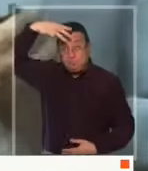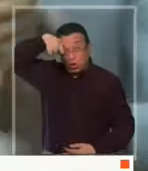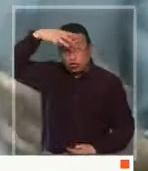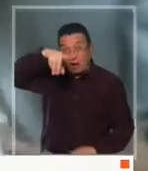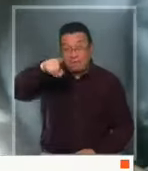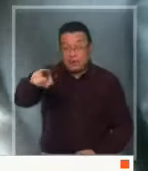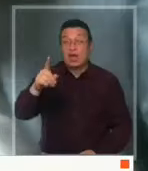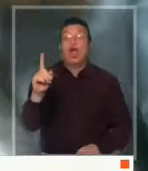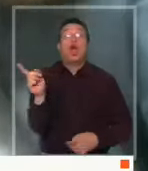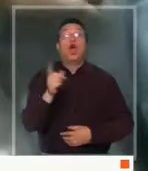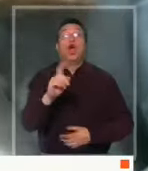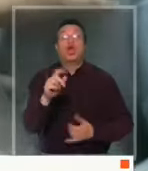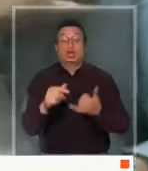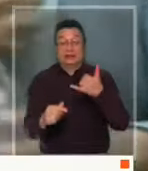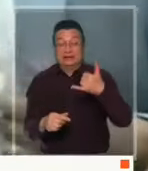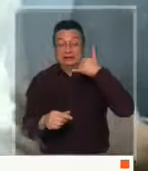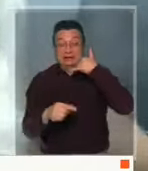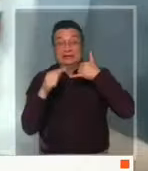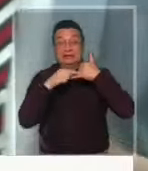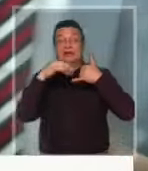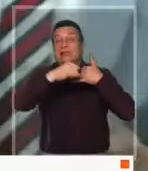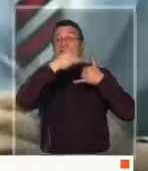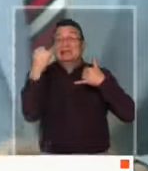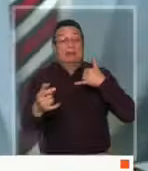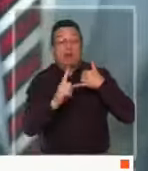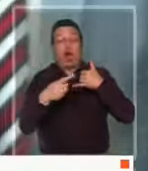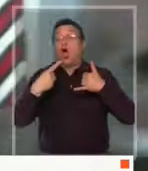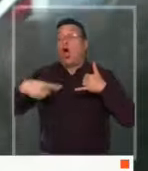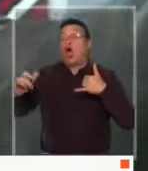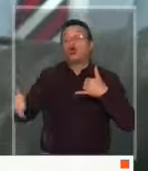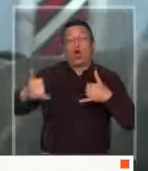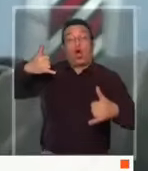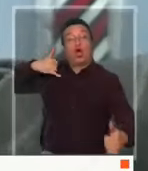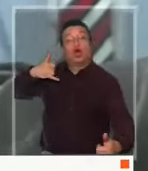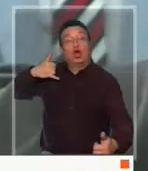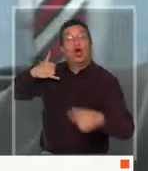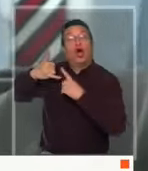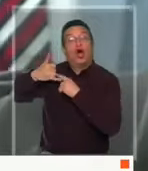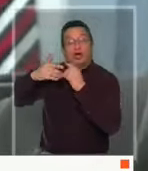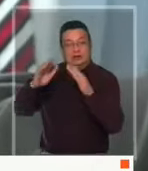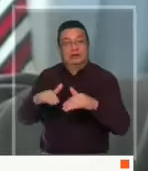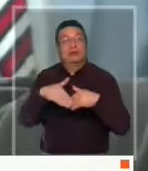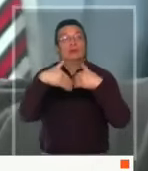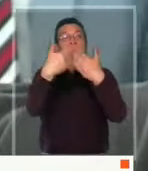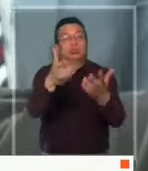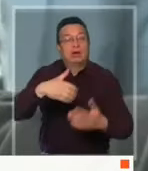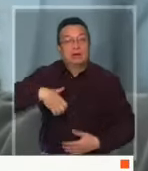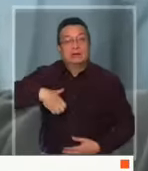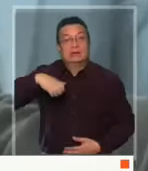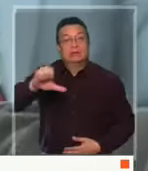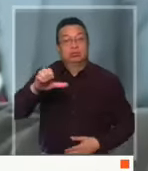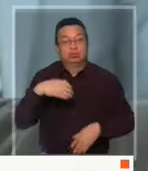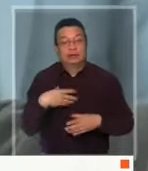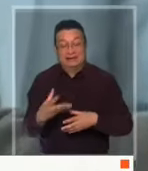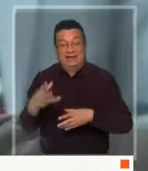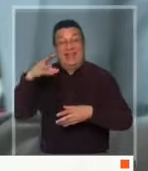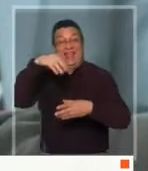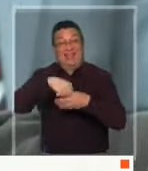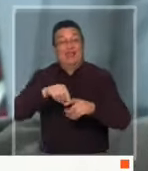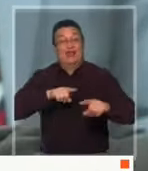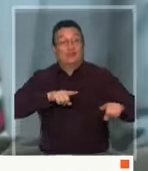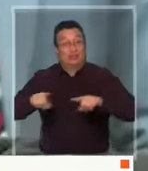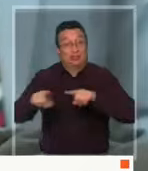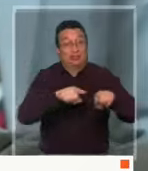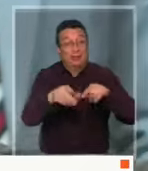no andaba trayendo el celular que anda trayendo siempre, porque se lo había entregado a la policía de investigaciones dentro de aquellas actuaciones